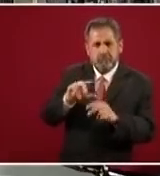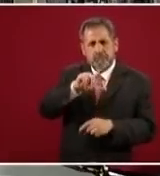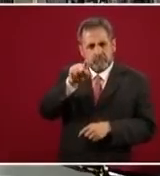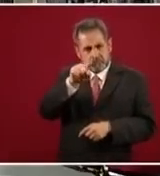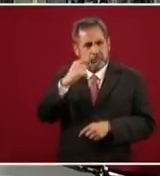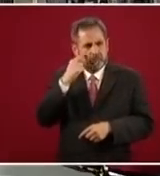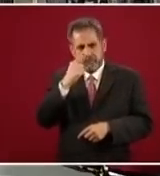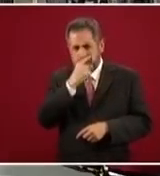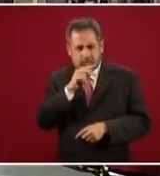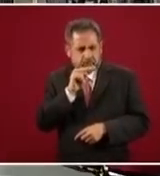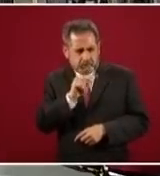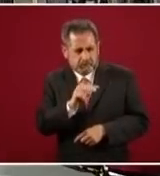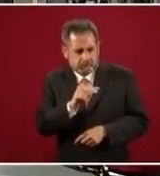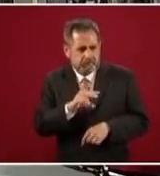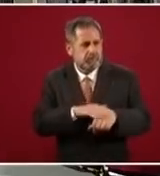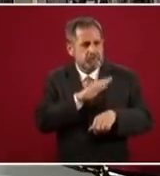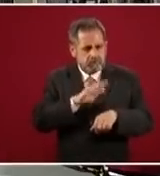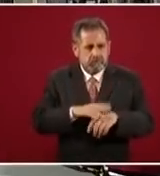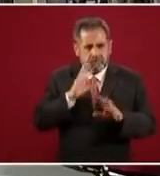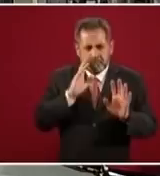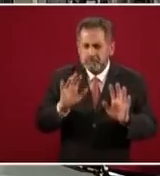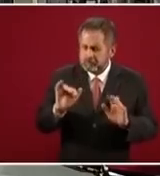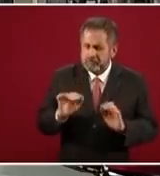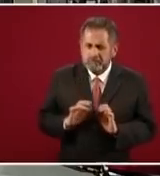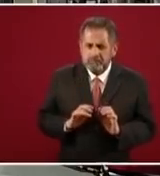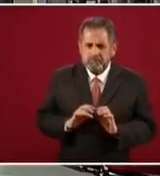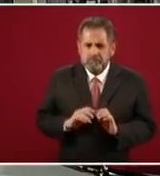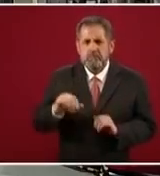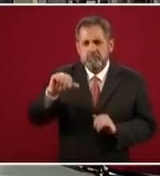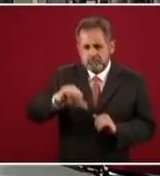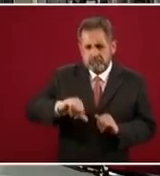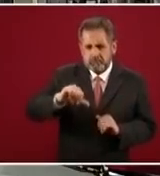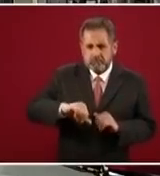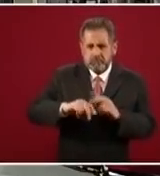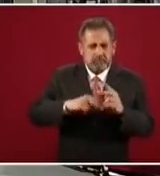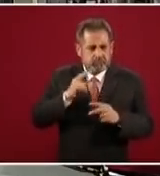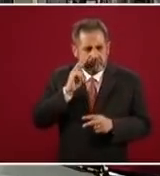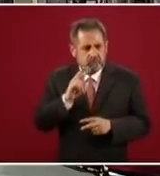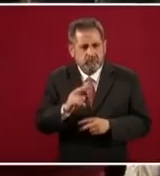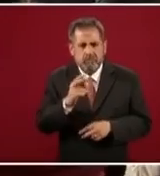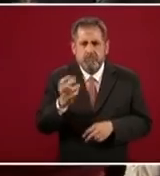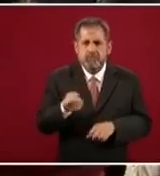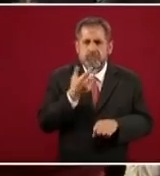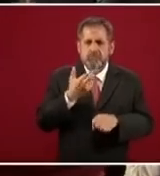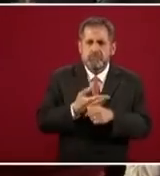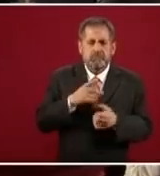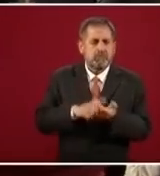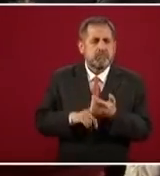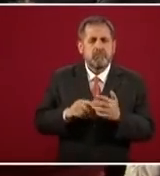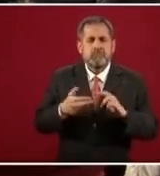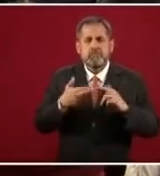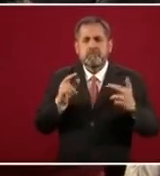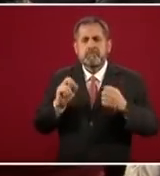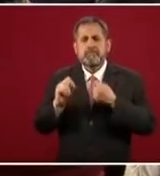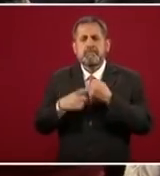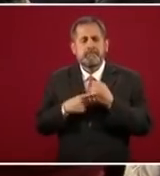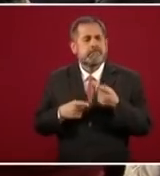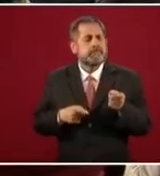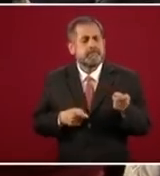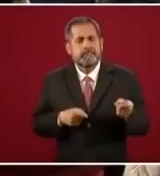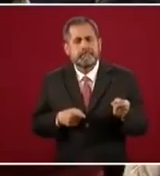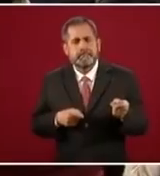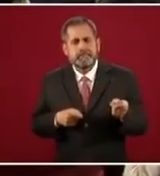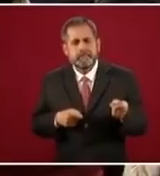ha tenido una actuación aceptable la Guardia Nacional? Y que nos diga. Hoy el secretario de Relaciones